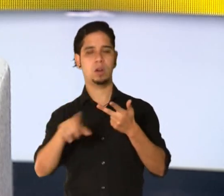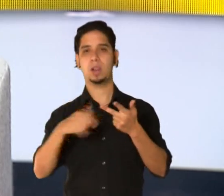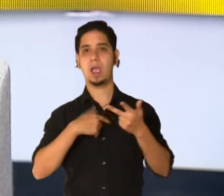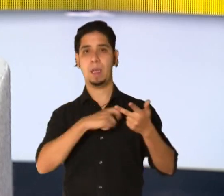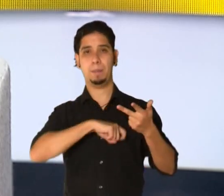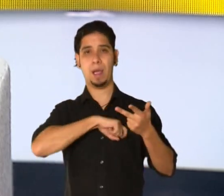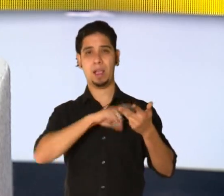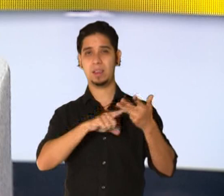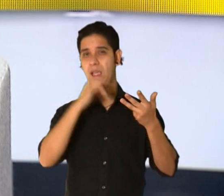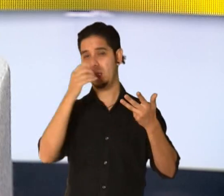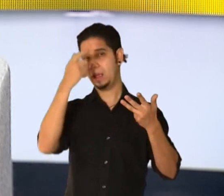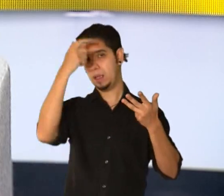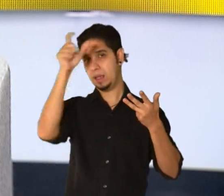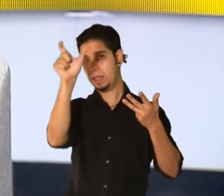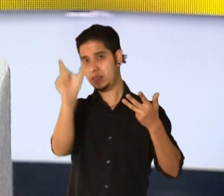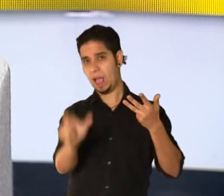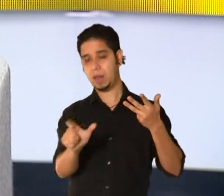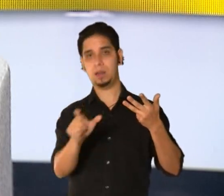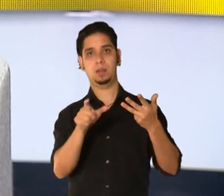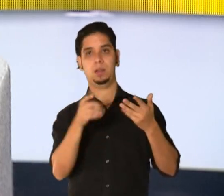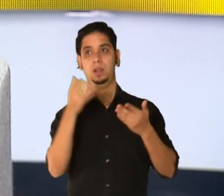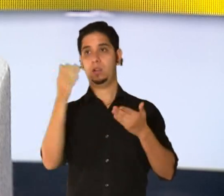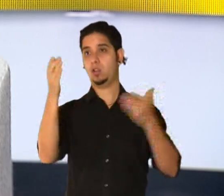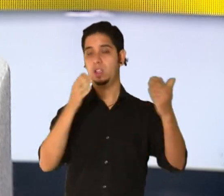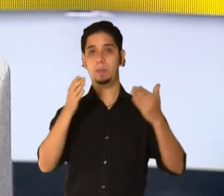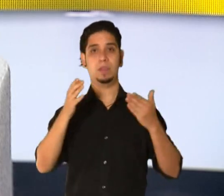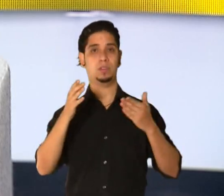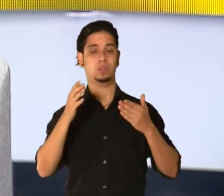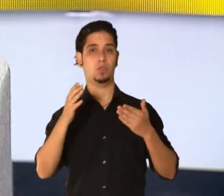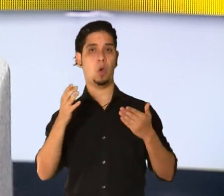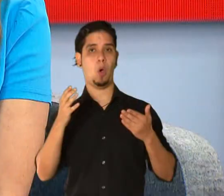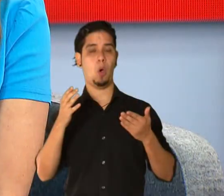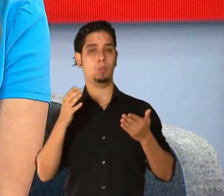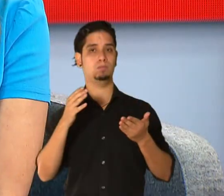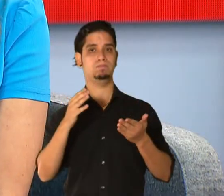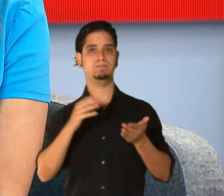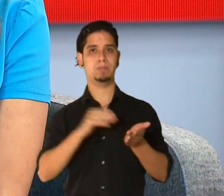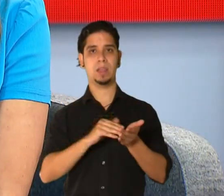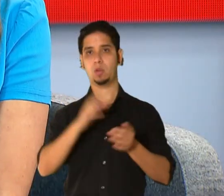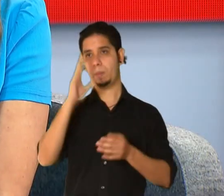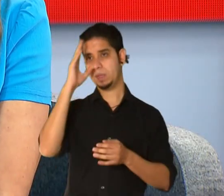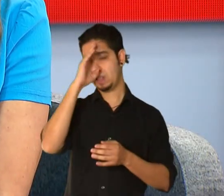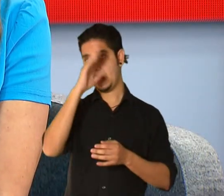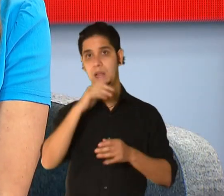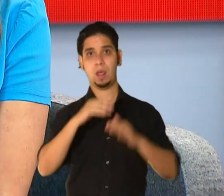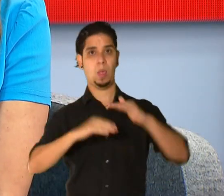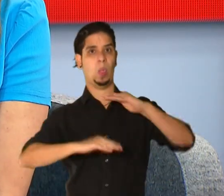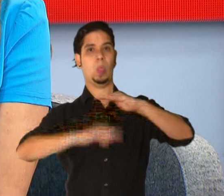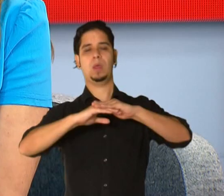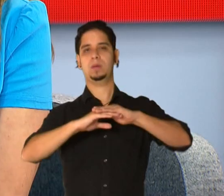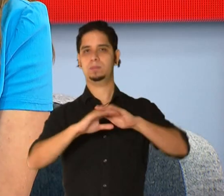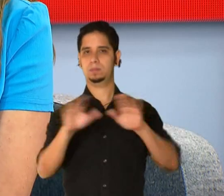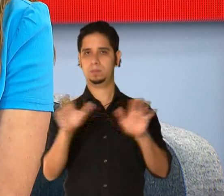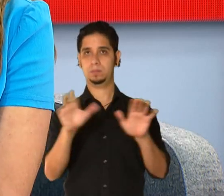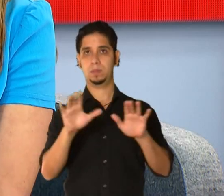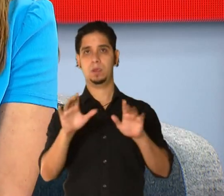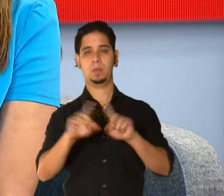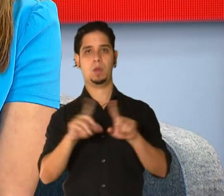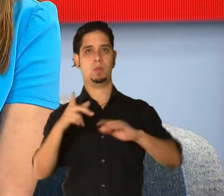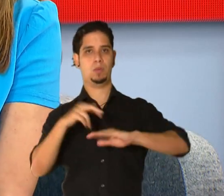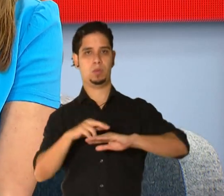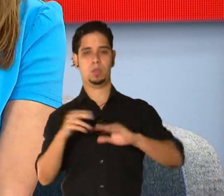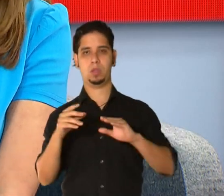Italia, ¿verdad? Los servicios médicos no han sido rebasados. Claro, quizás se deba a que Puerto Rico quizás es uno de los países, sino el